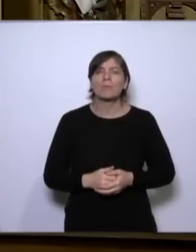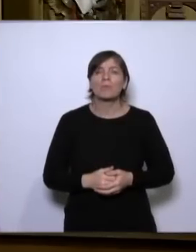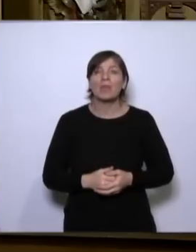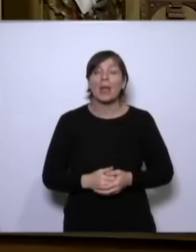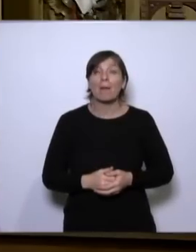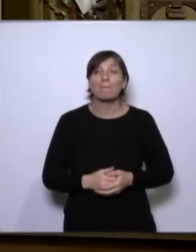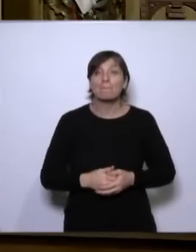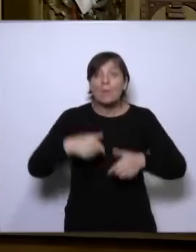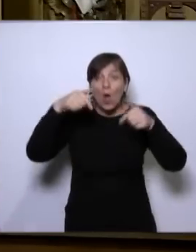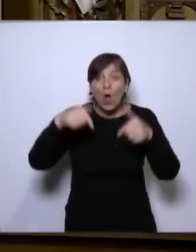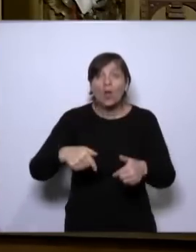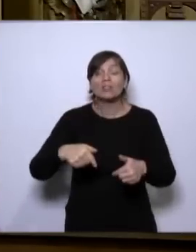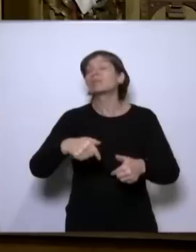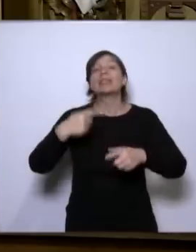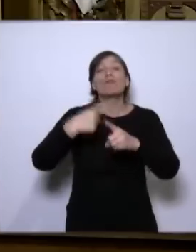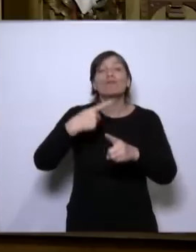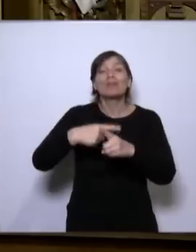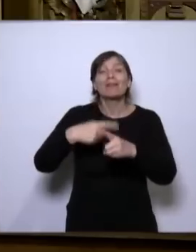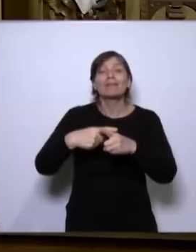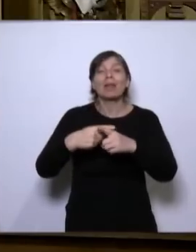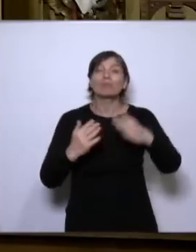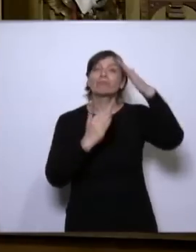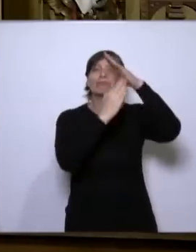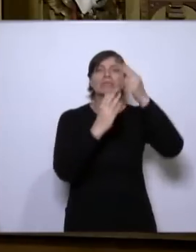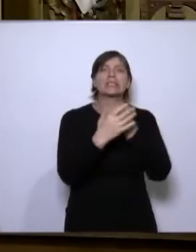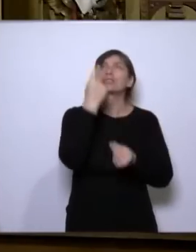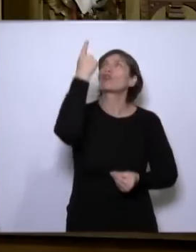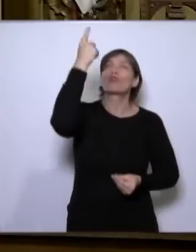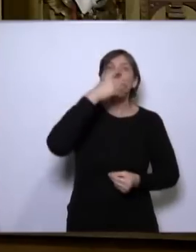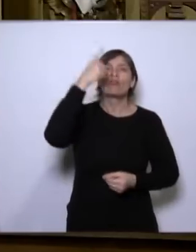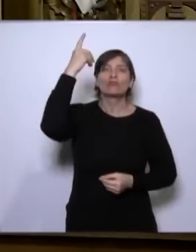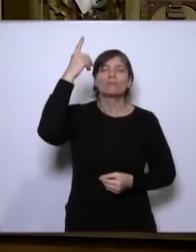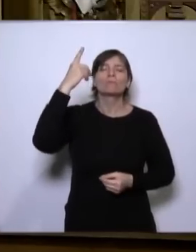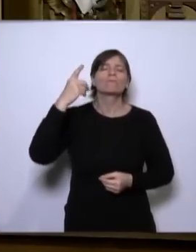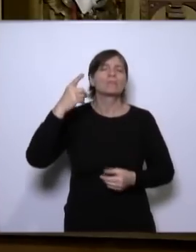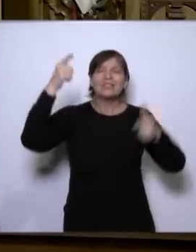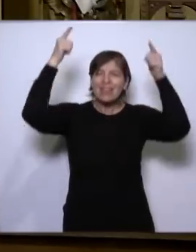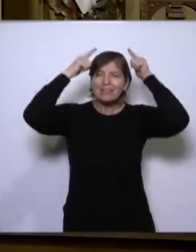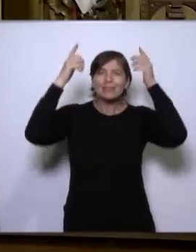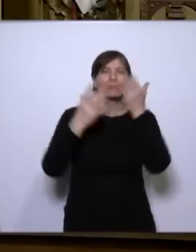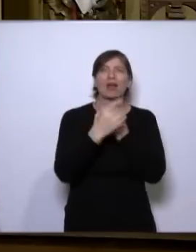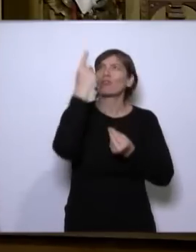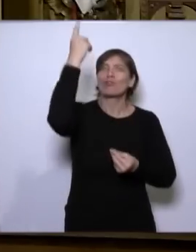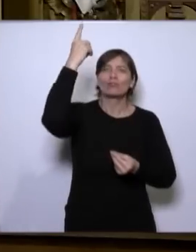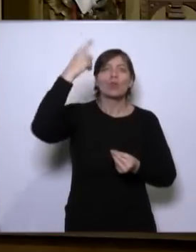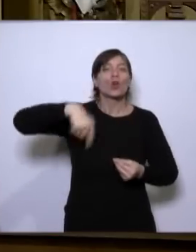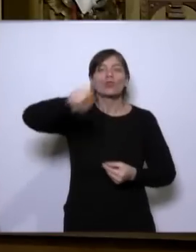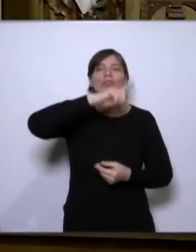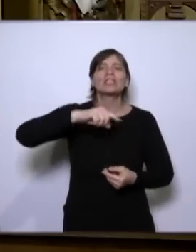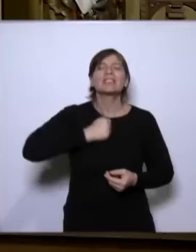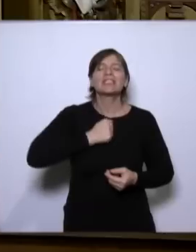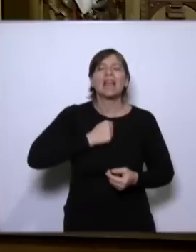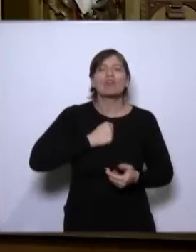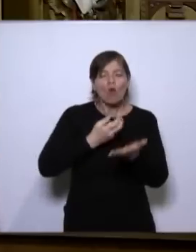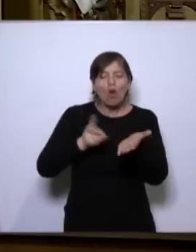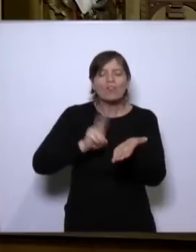Con la solemnidad de la Santísima Trinidad, los cristianos renovamos nuestra fe bautismal en un